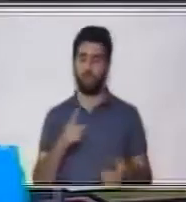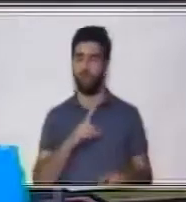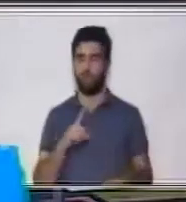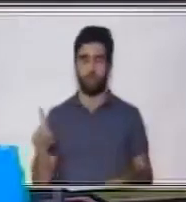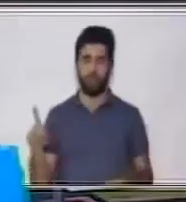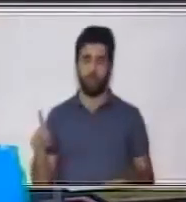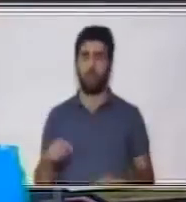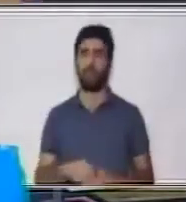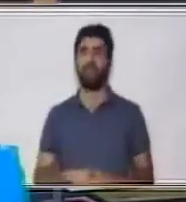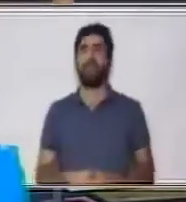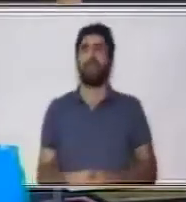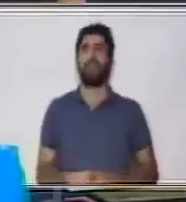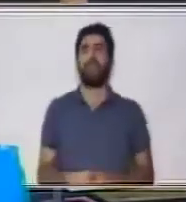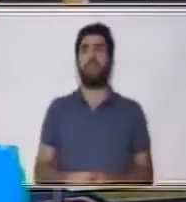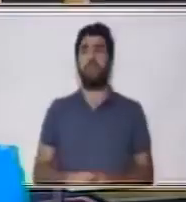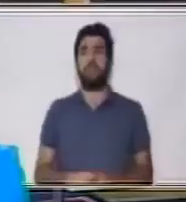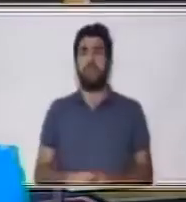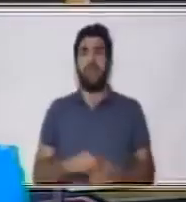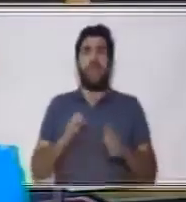Definitivamente no.